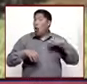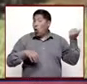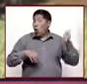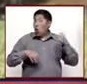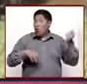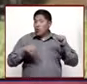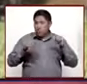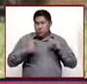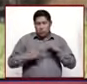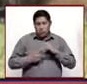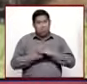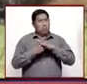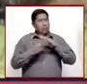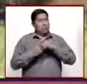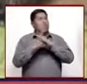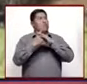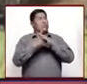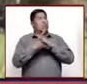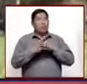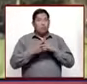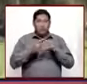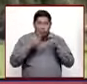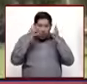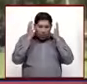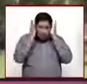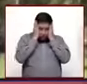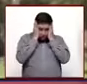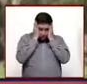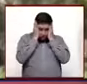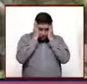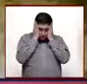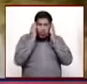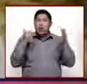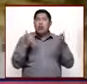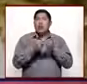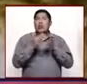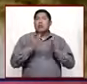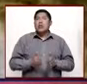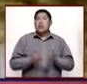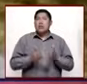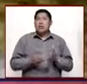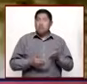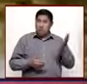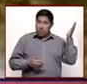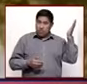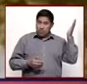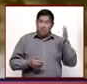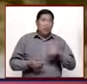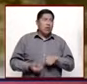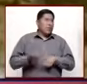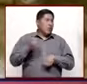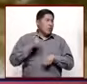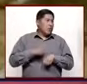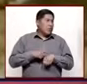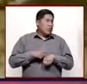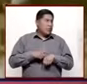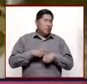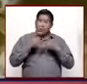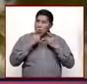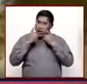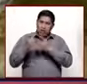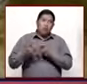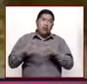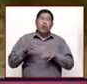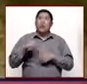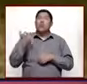que ha alertado más a los vecinos y a los medios comunitarios de esta región. No ha sido la primera muestra, la de primera denuncia. Acá